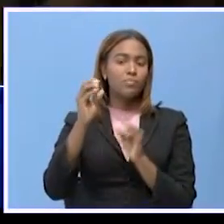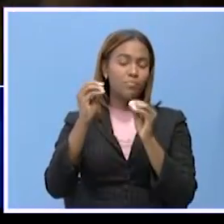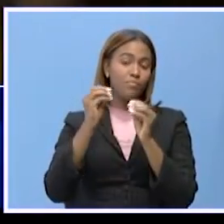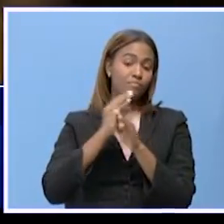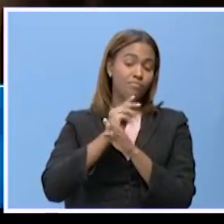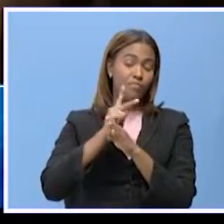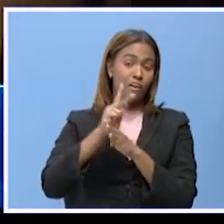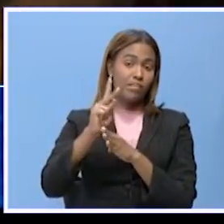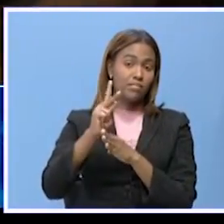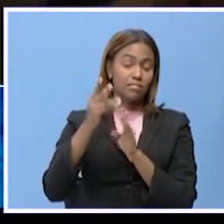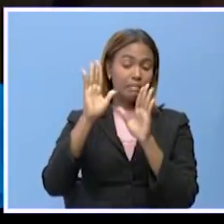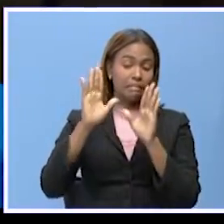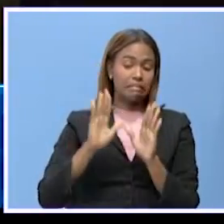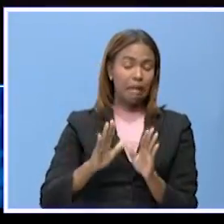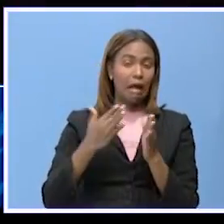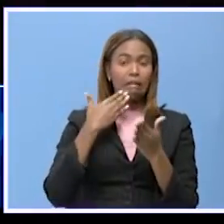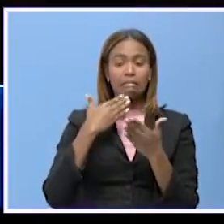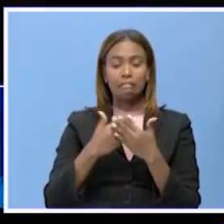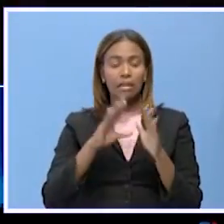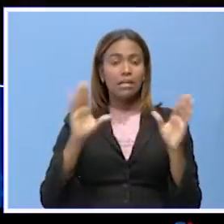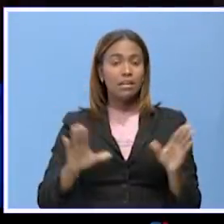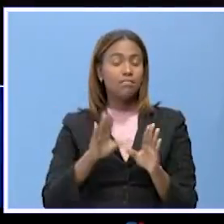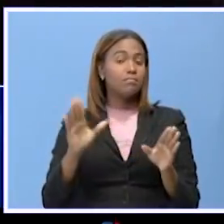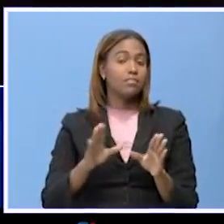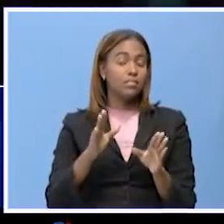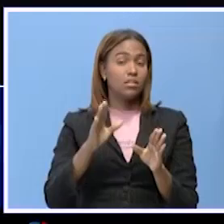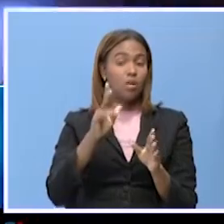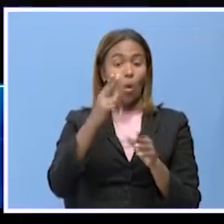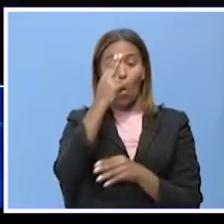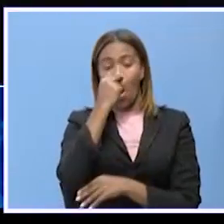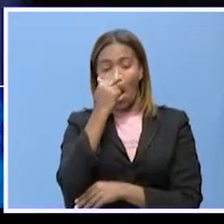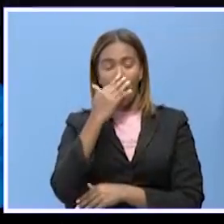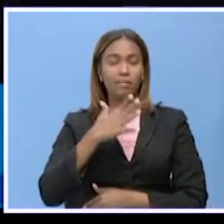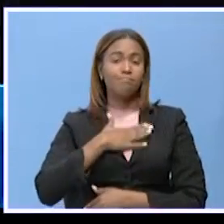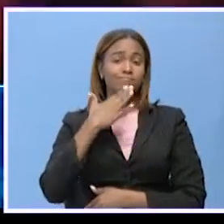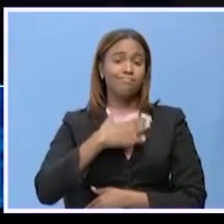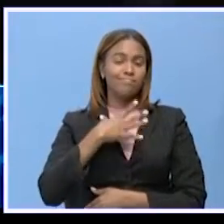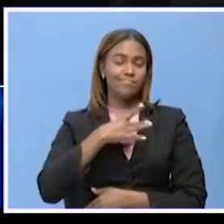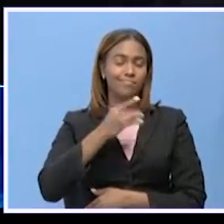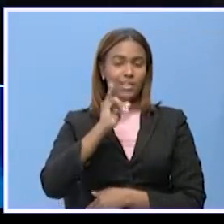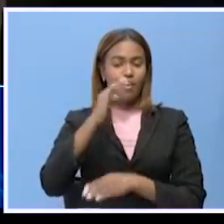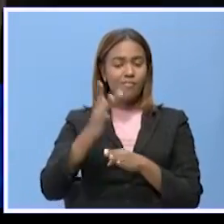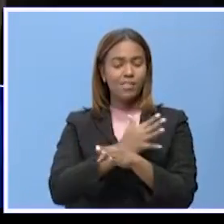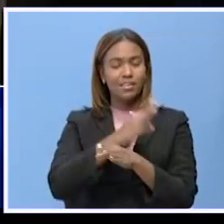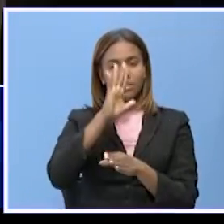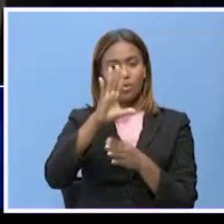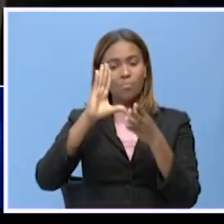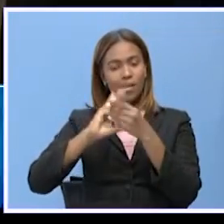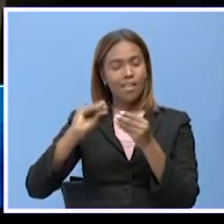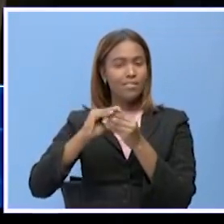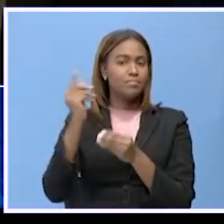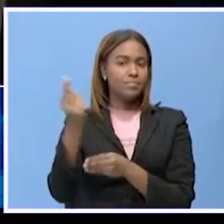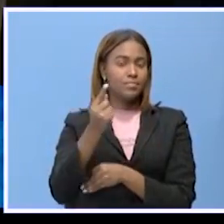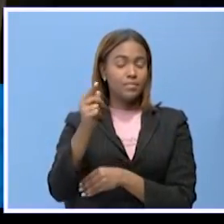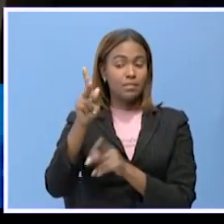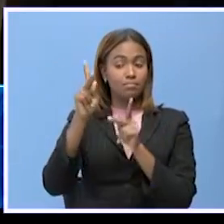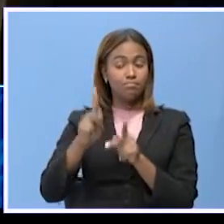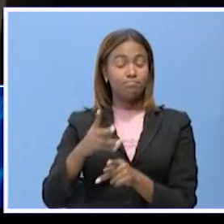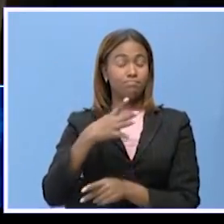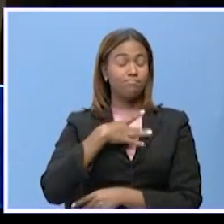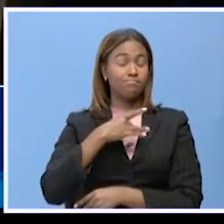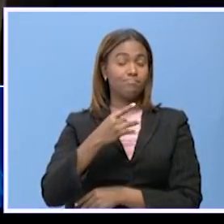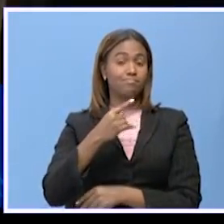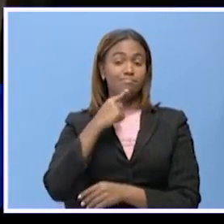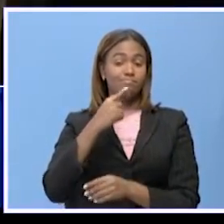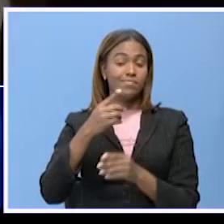profesión, con excelentes modales a la antigua, un humor autocrítico y musicalidad en sus palabras. Era un tesoro